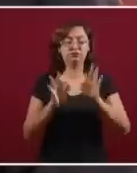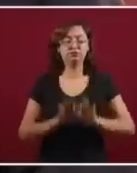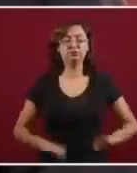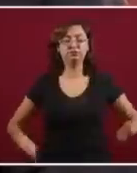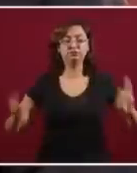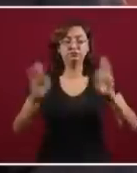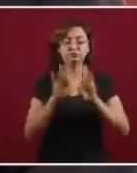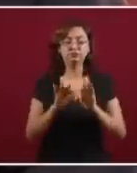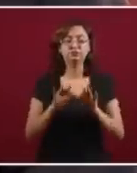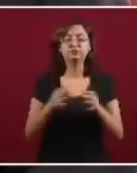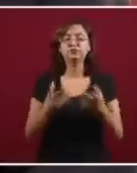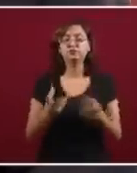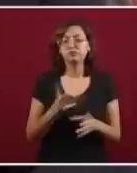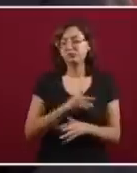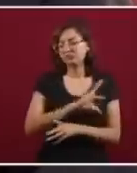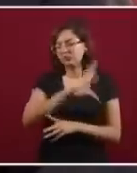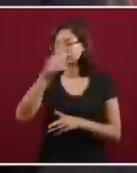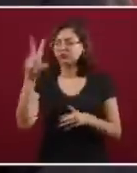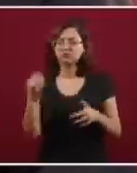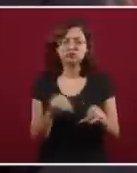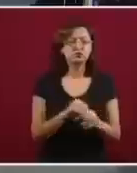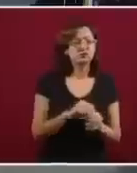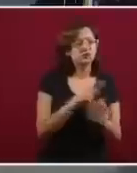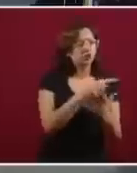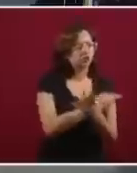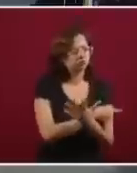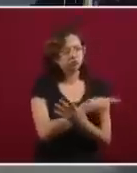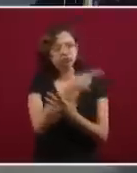y si están viendo todas las opciones